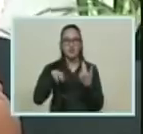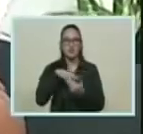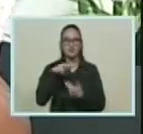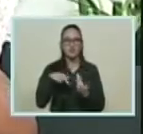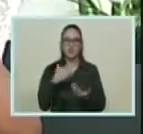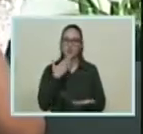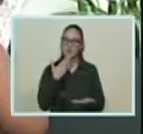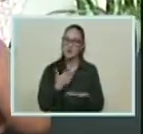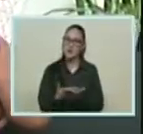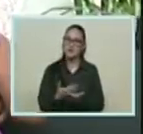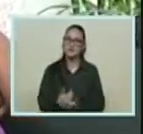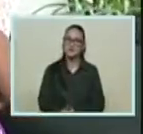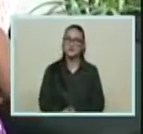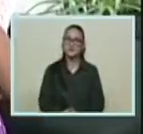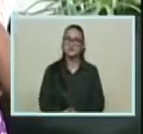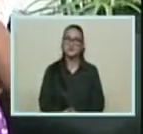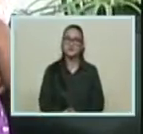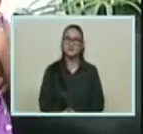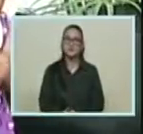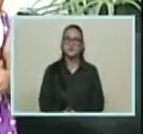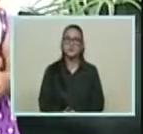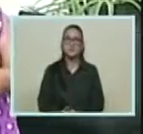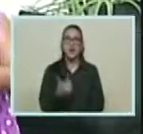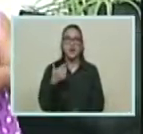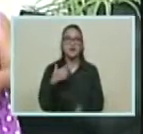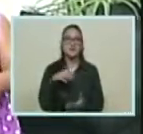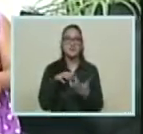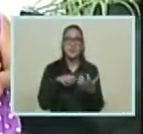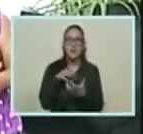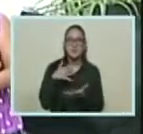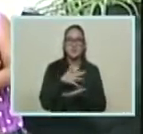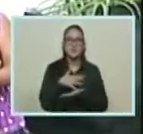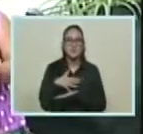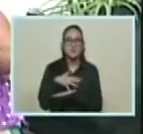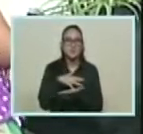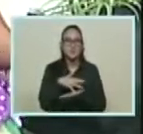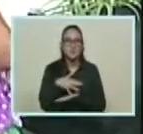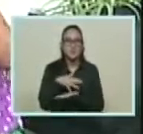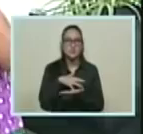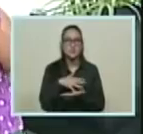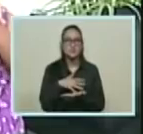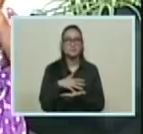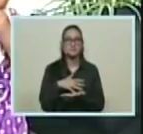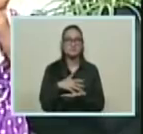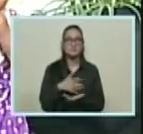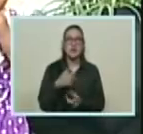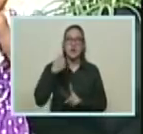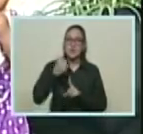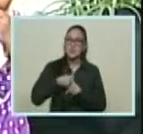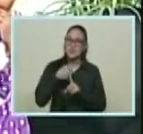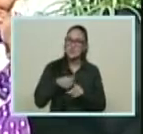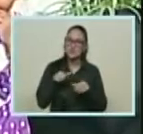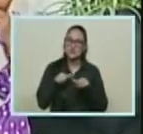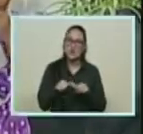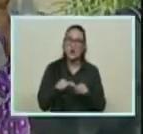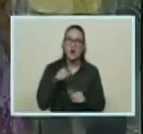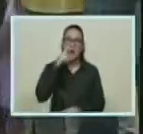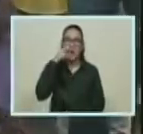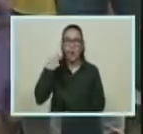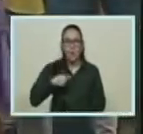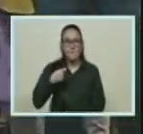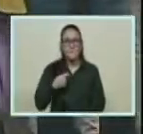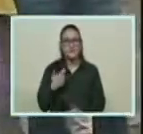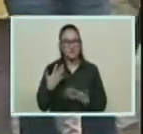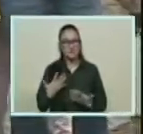revolución bolivariana, que ante las más inmensas dificultades, ante grandes adversidades, usted se encuentra batallando. Usted ha sido un hombre